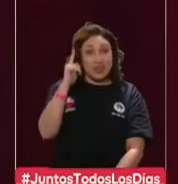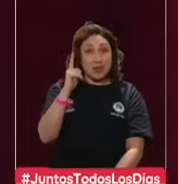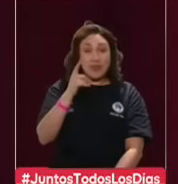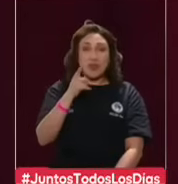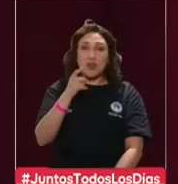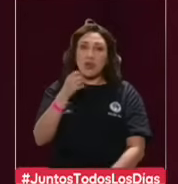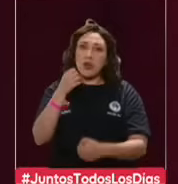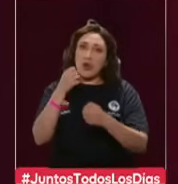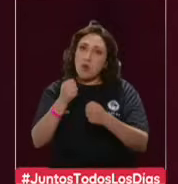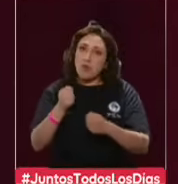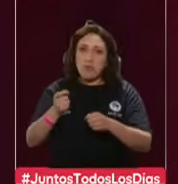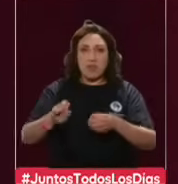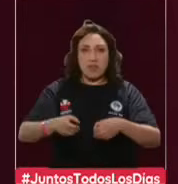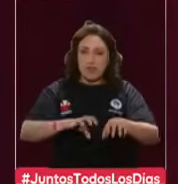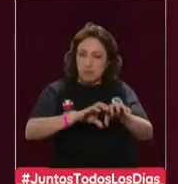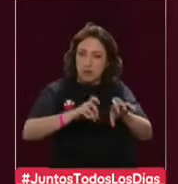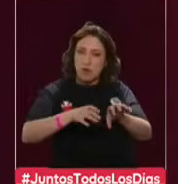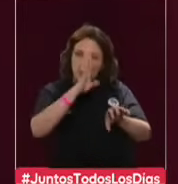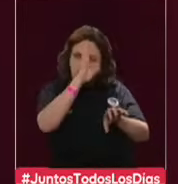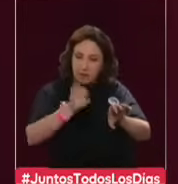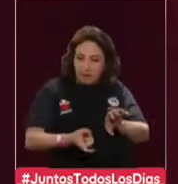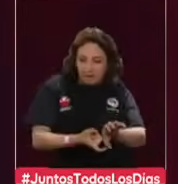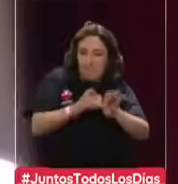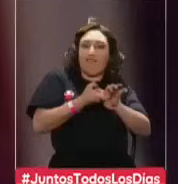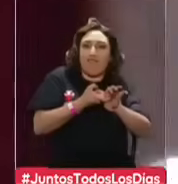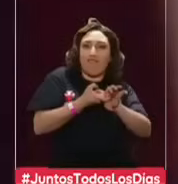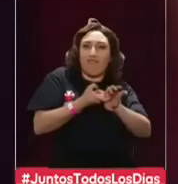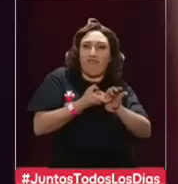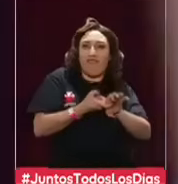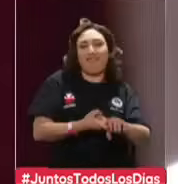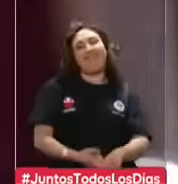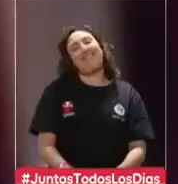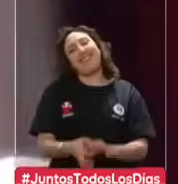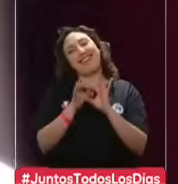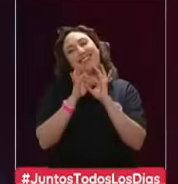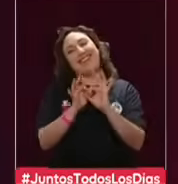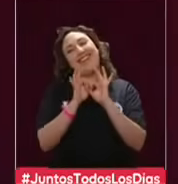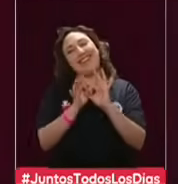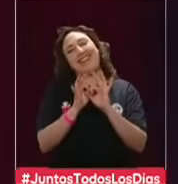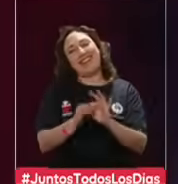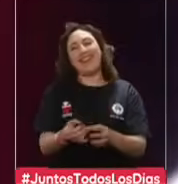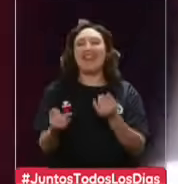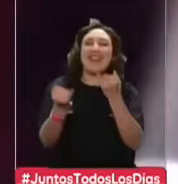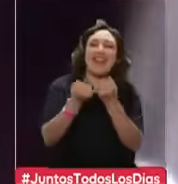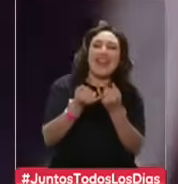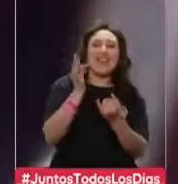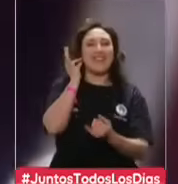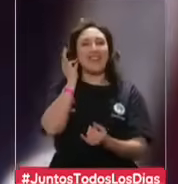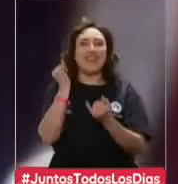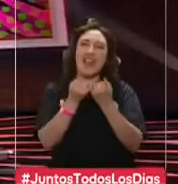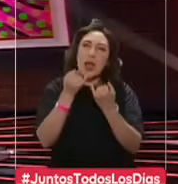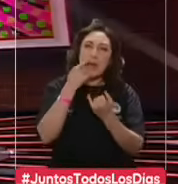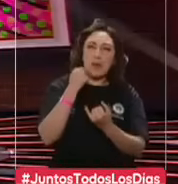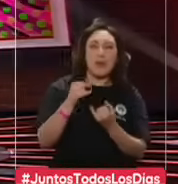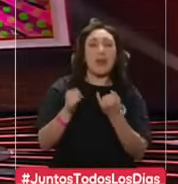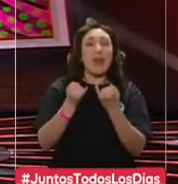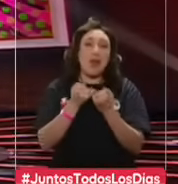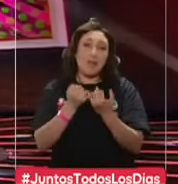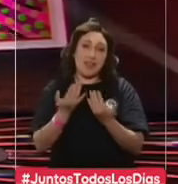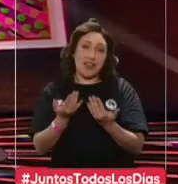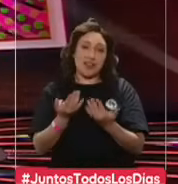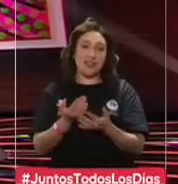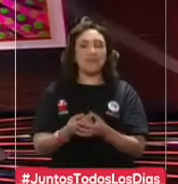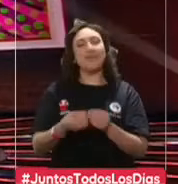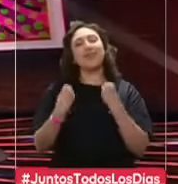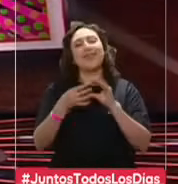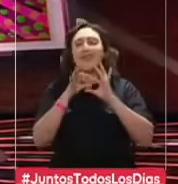sacar el gancho de la raja a mi perro, weón. Muchas gracias, queridas amigas, amigos, amigues.